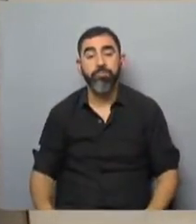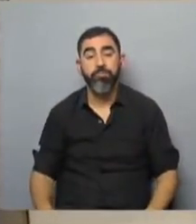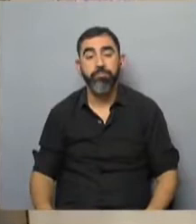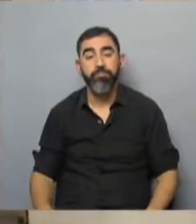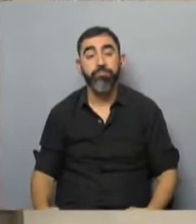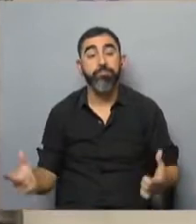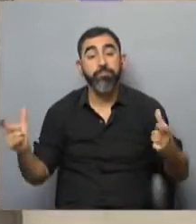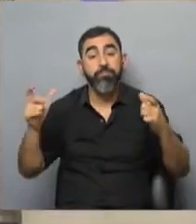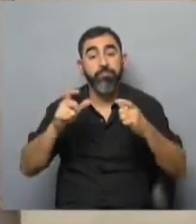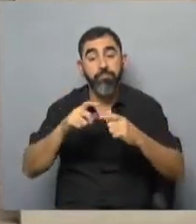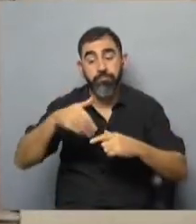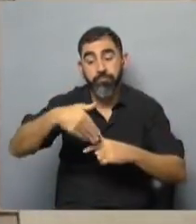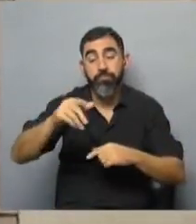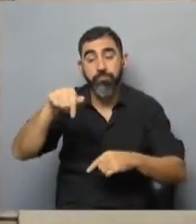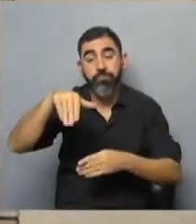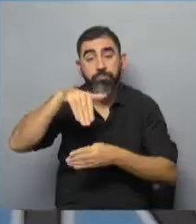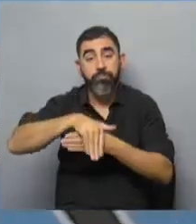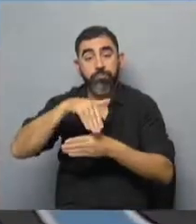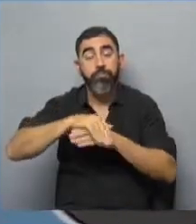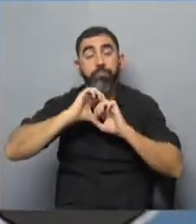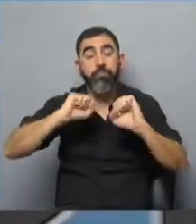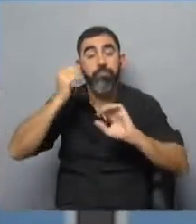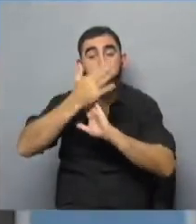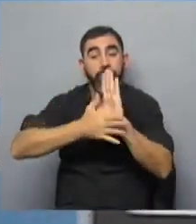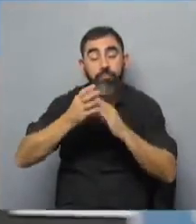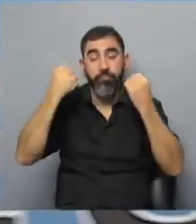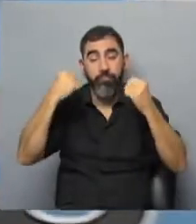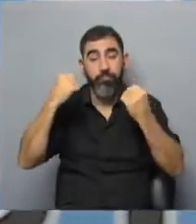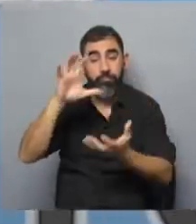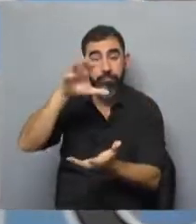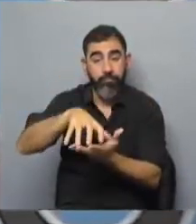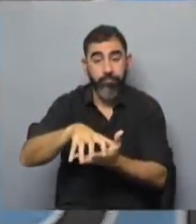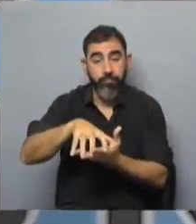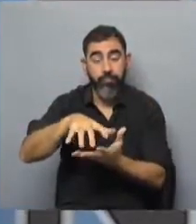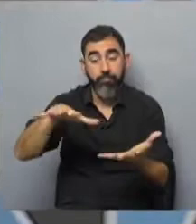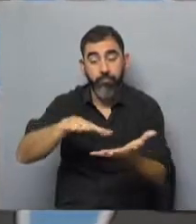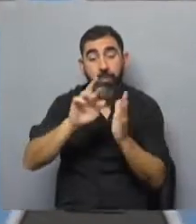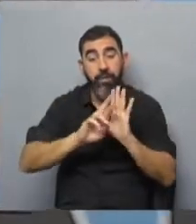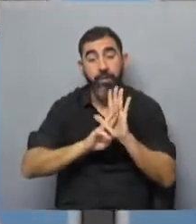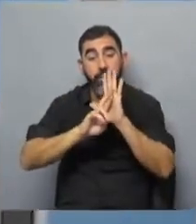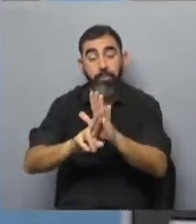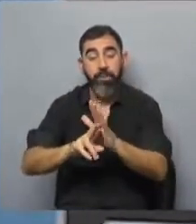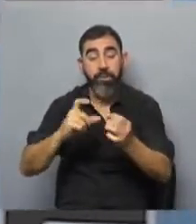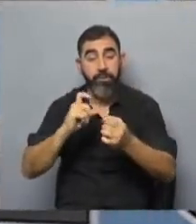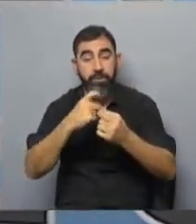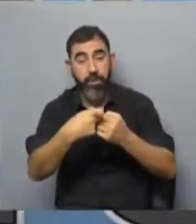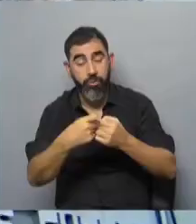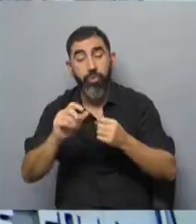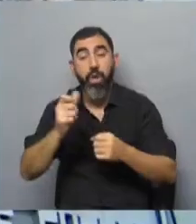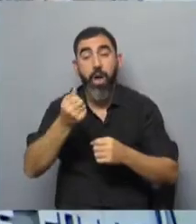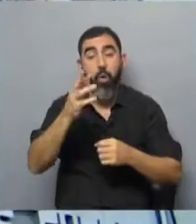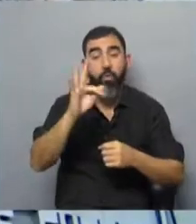La reunión se realizará esta tarde en la Secretaría Nacional de Deportes. En ese ámbito, los representantes de la Mutual y de la